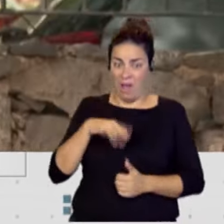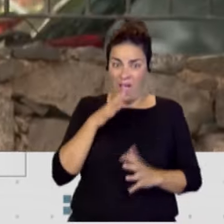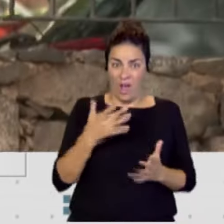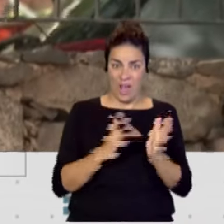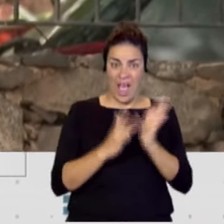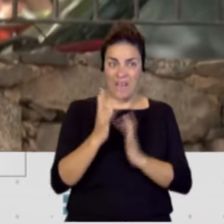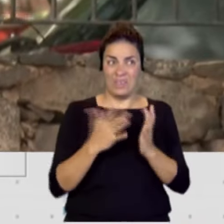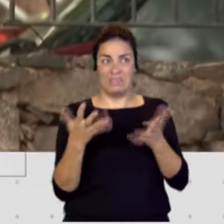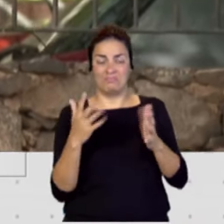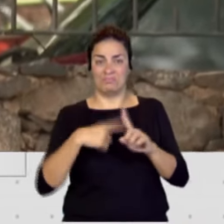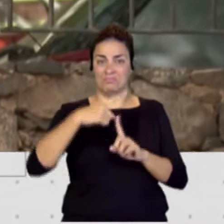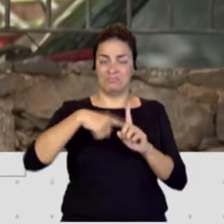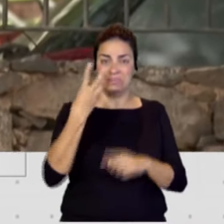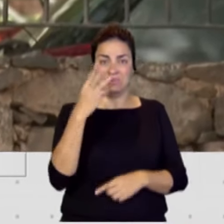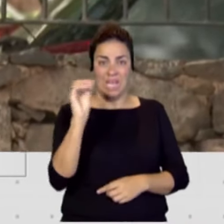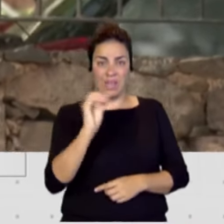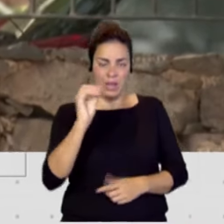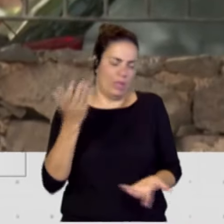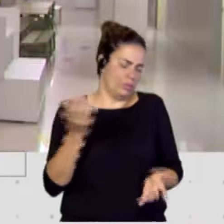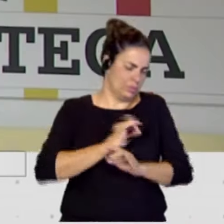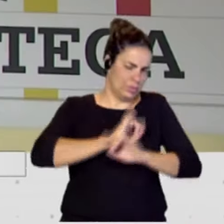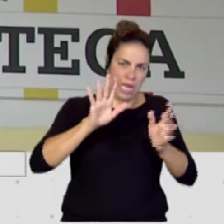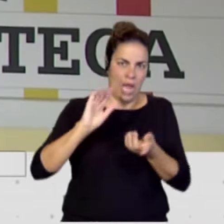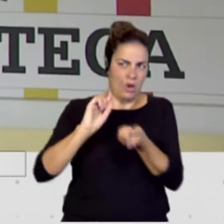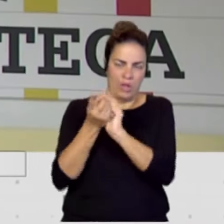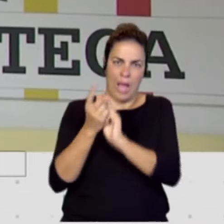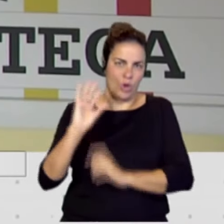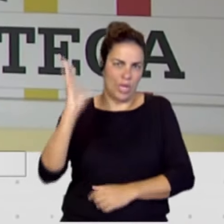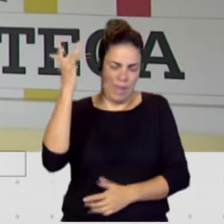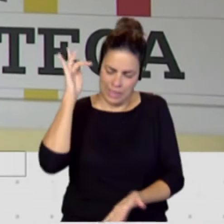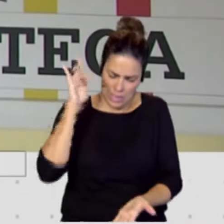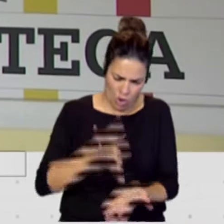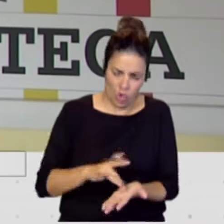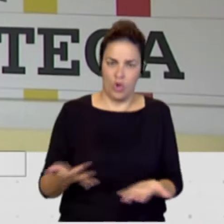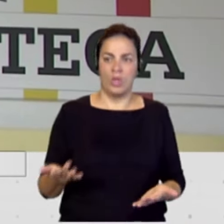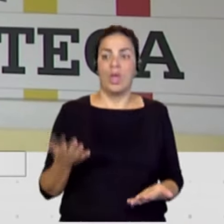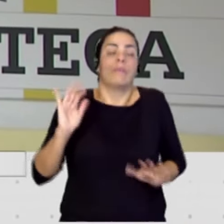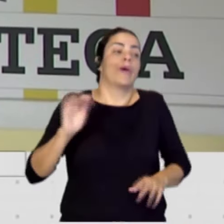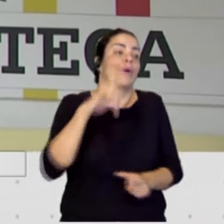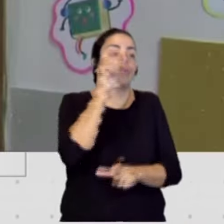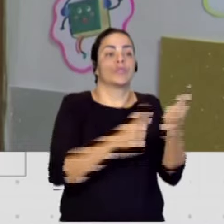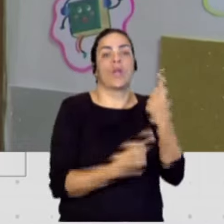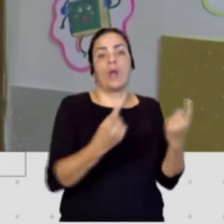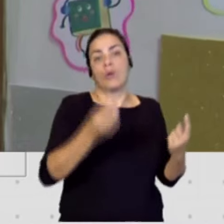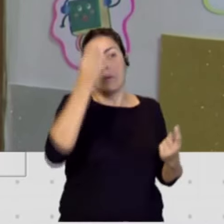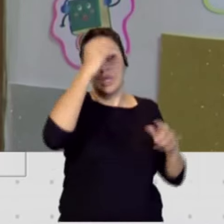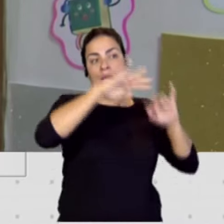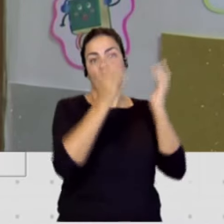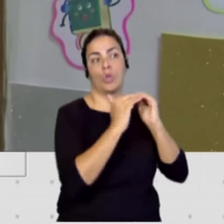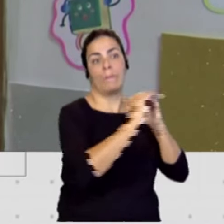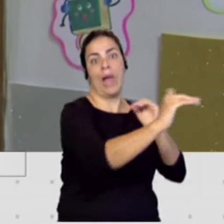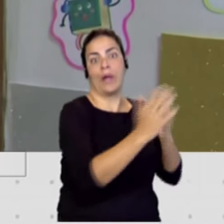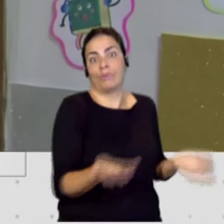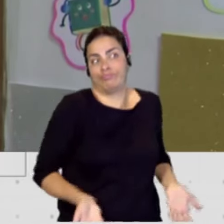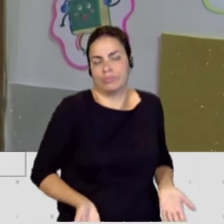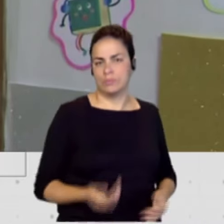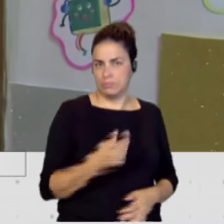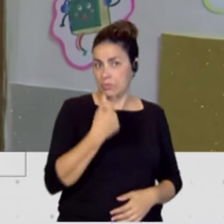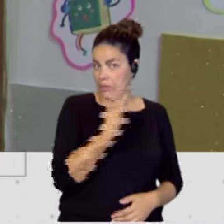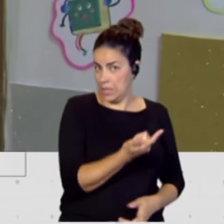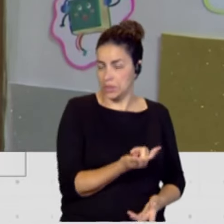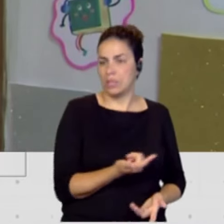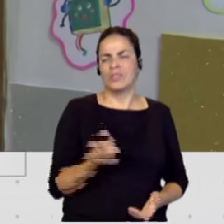los 30 grados Esto está claro Hay un cambio climático Pero hay hay gente que ve la tierra plana y lo dice así no yo creo que que chicha como siempre